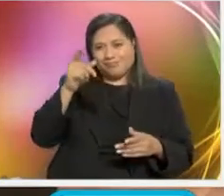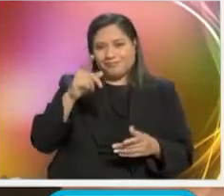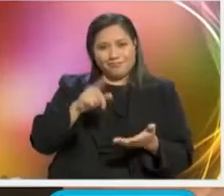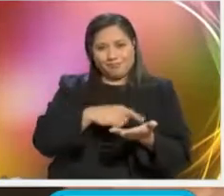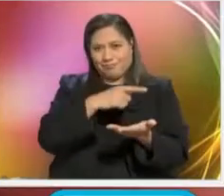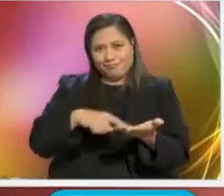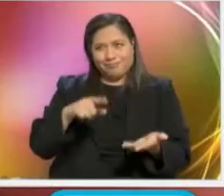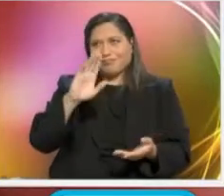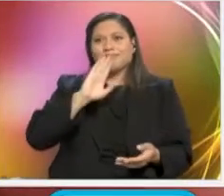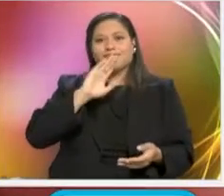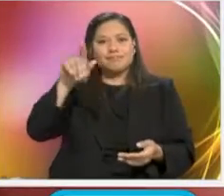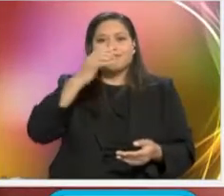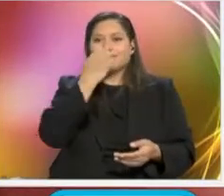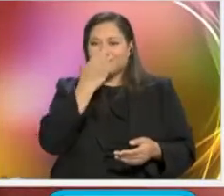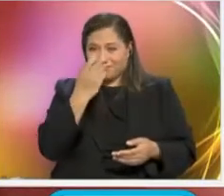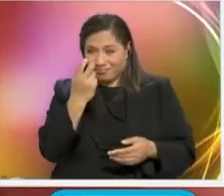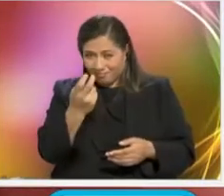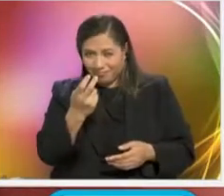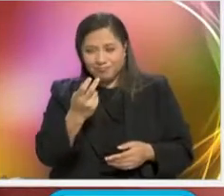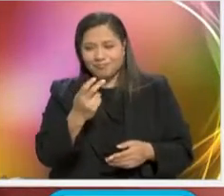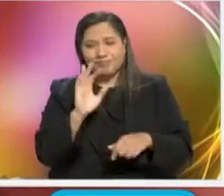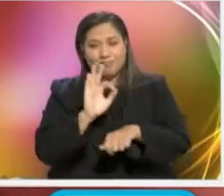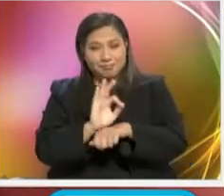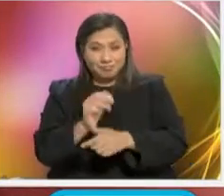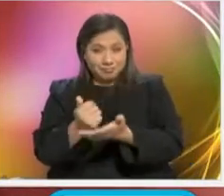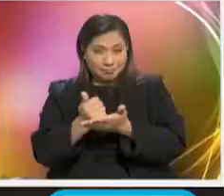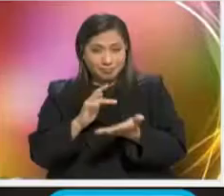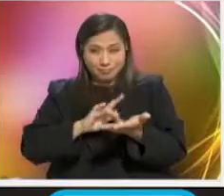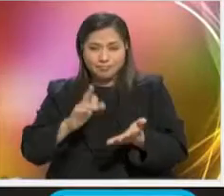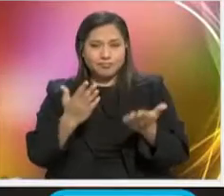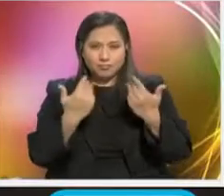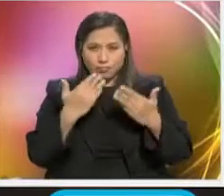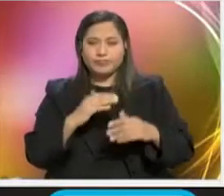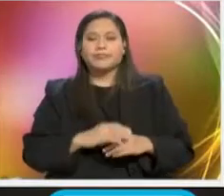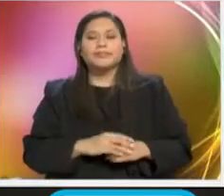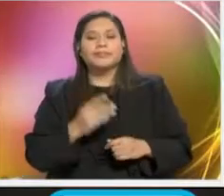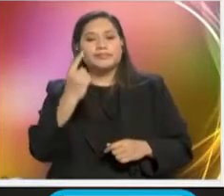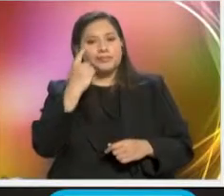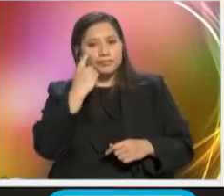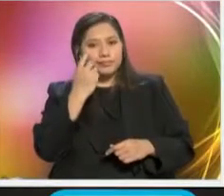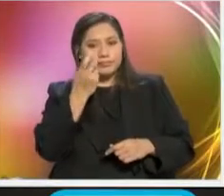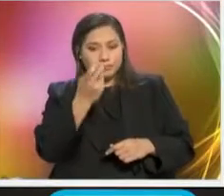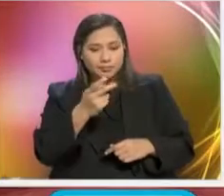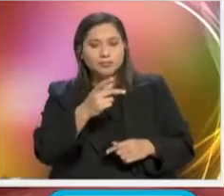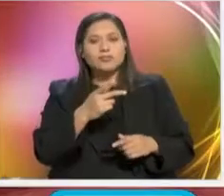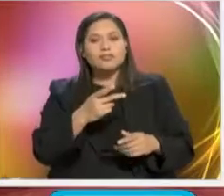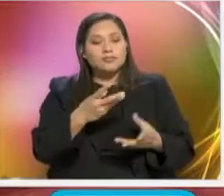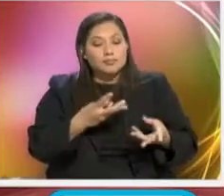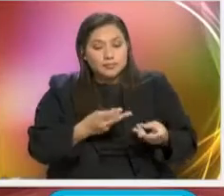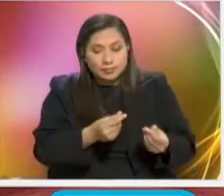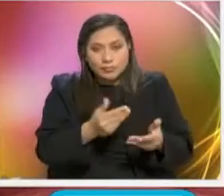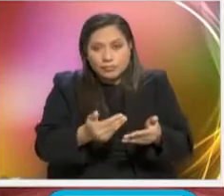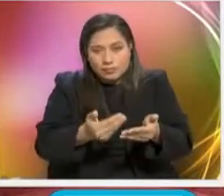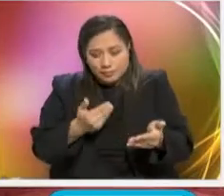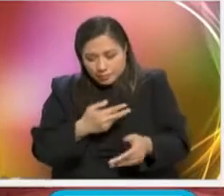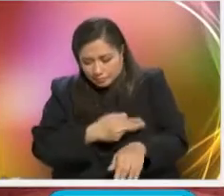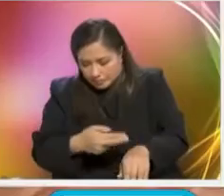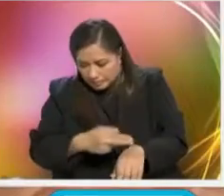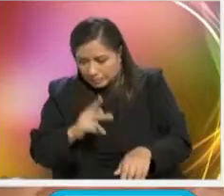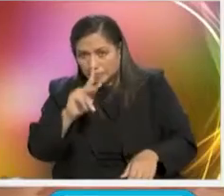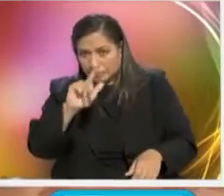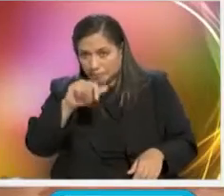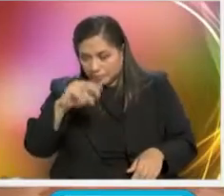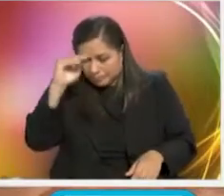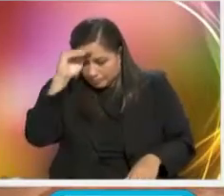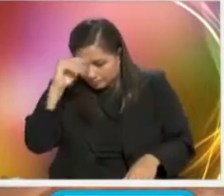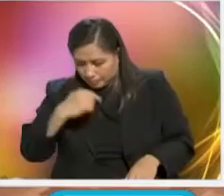labor, ¿no? Sí. Entonces, bueno, hay muchas cosas. Primero que nada, pues esto debe haber sido un gasto planeado, ¿no? O sea, ¿por qué lo estamos viendo ahorita?